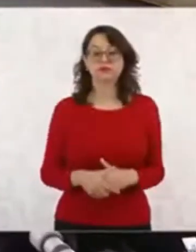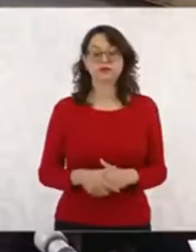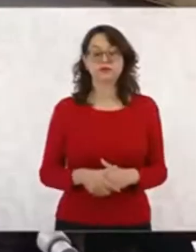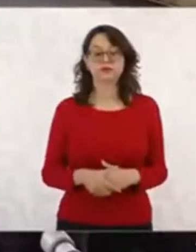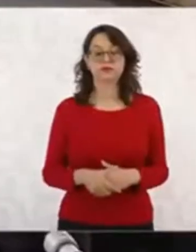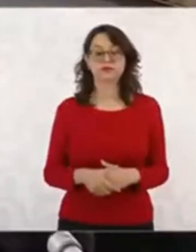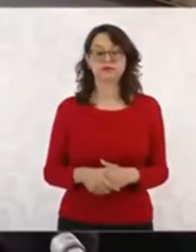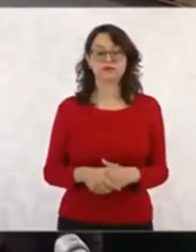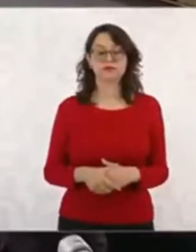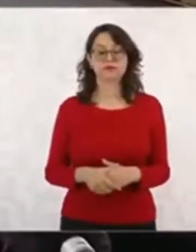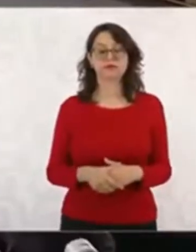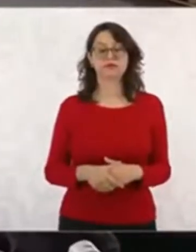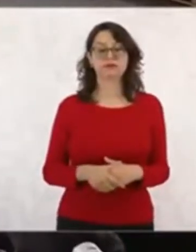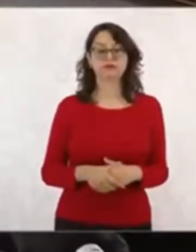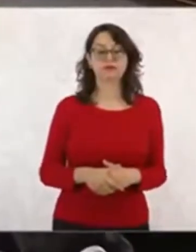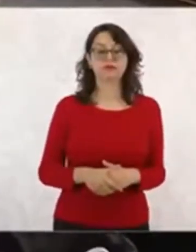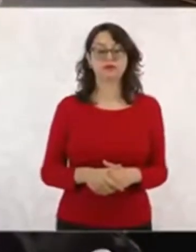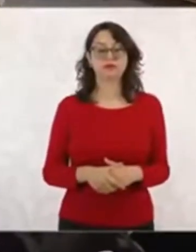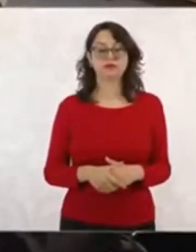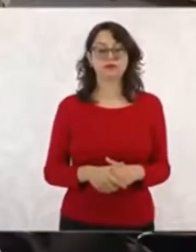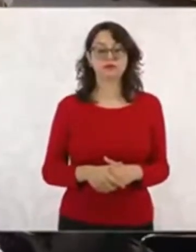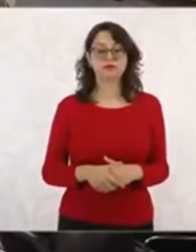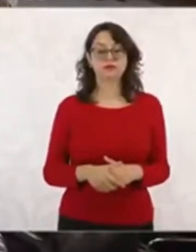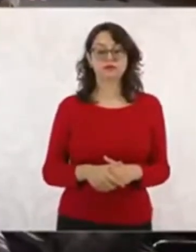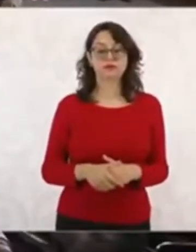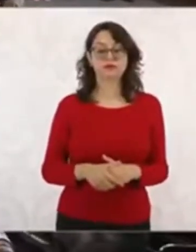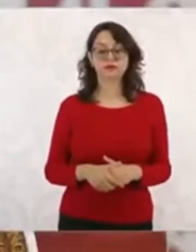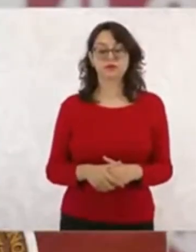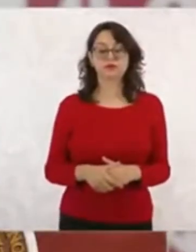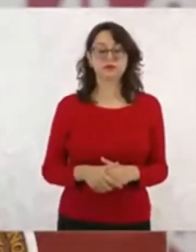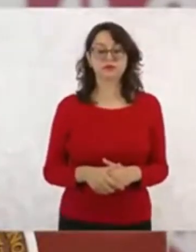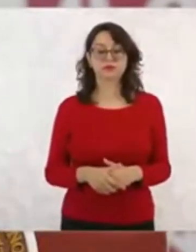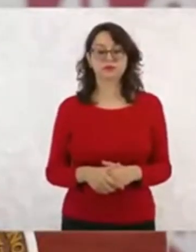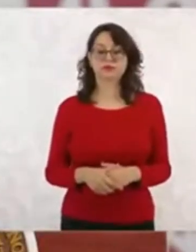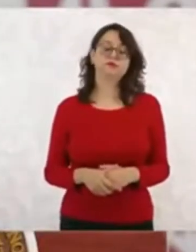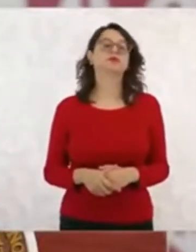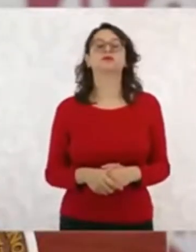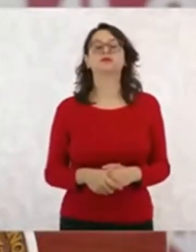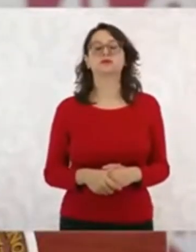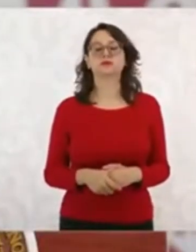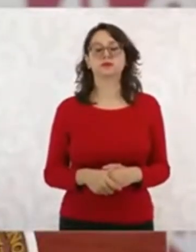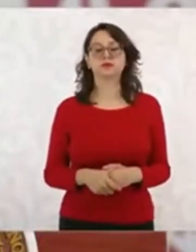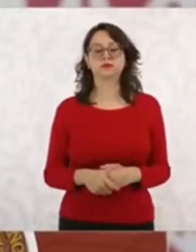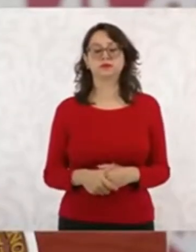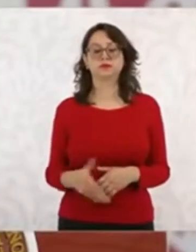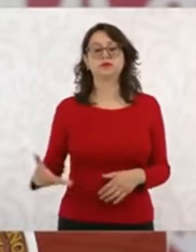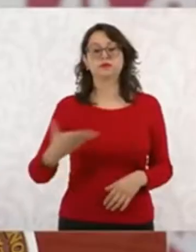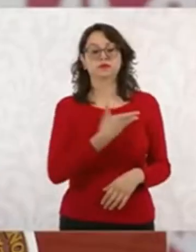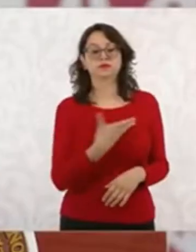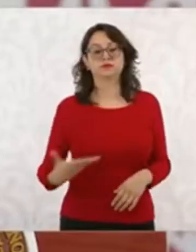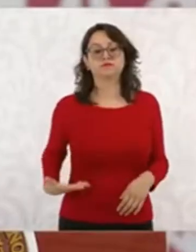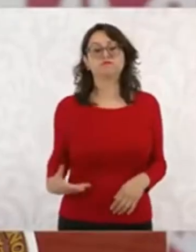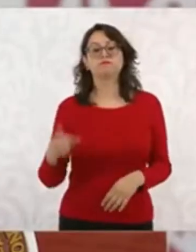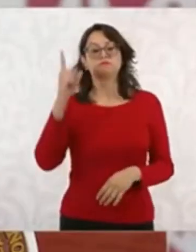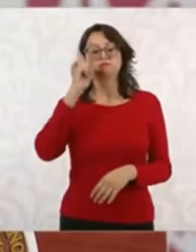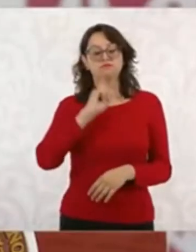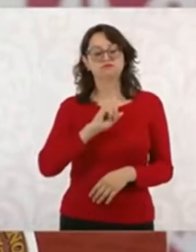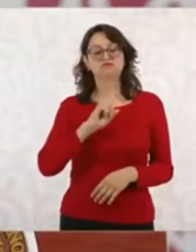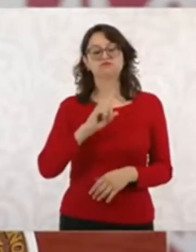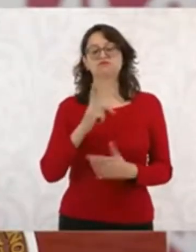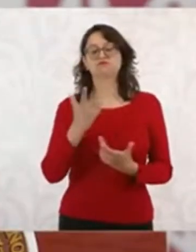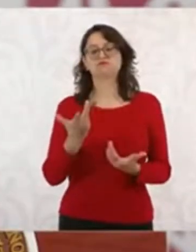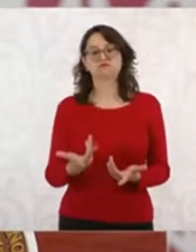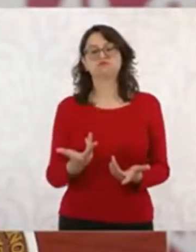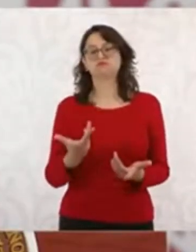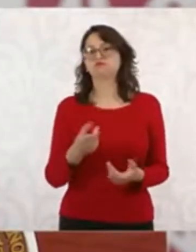La presidenta tiene razón en ser muy enfática que en este gobierno no se impulsan